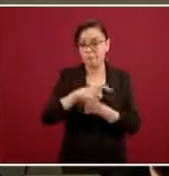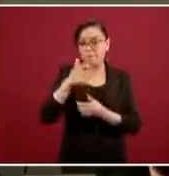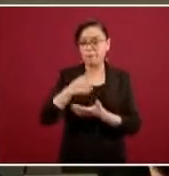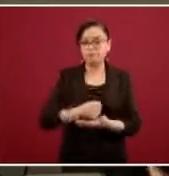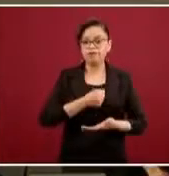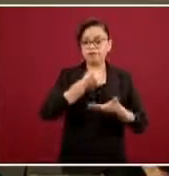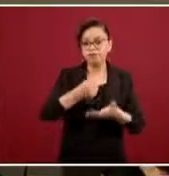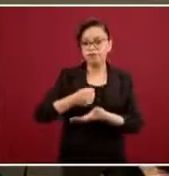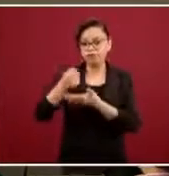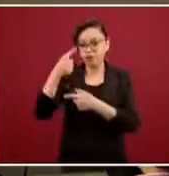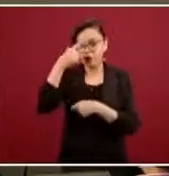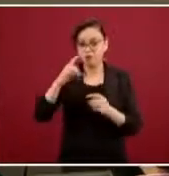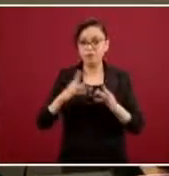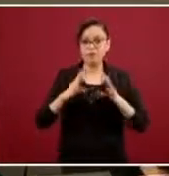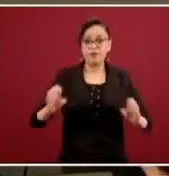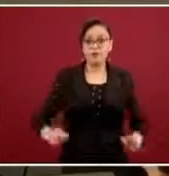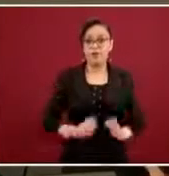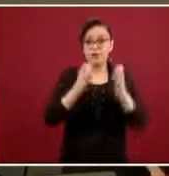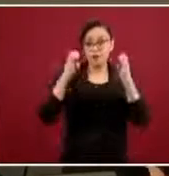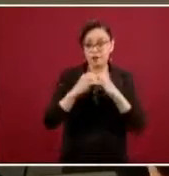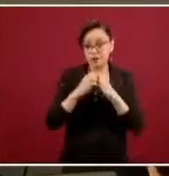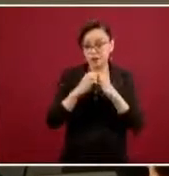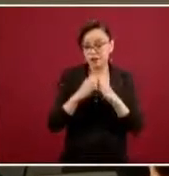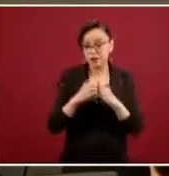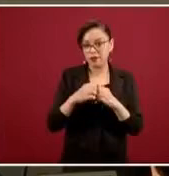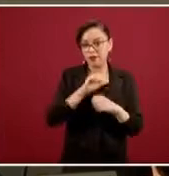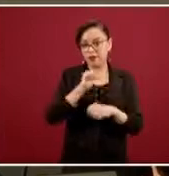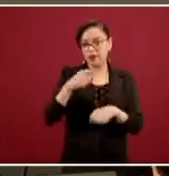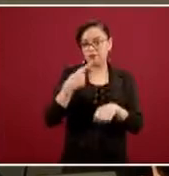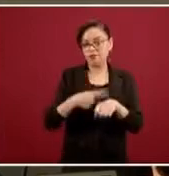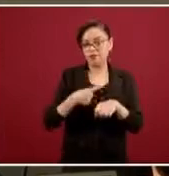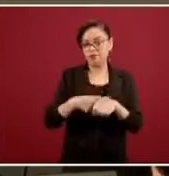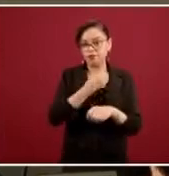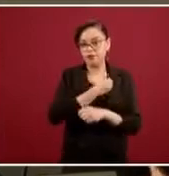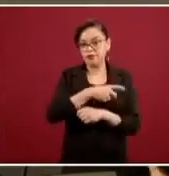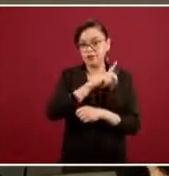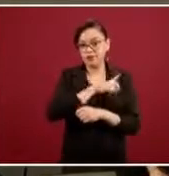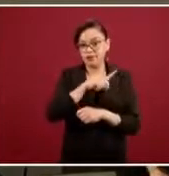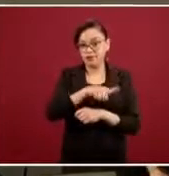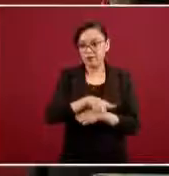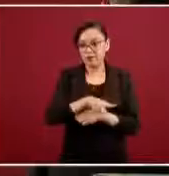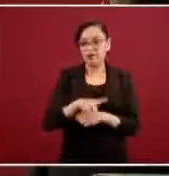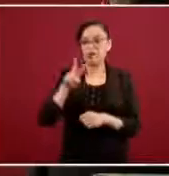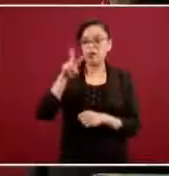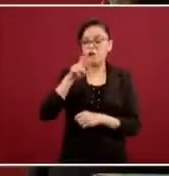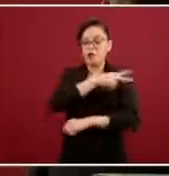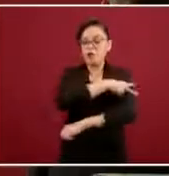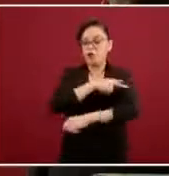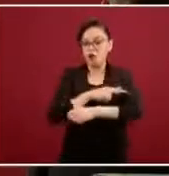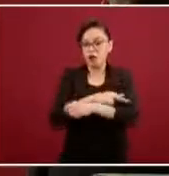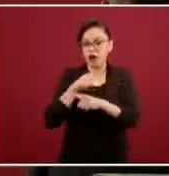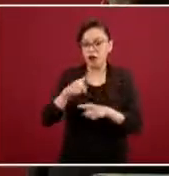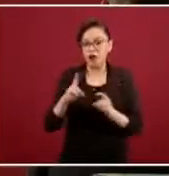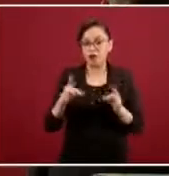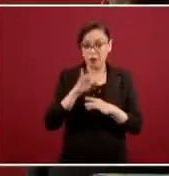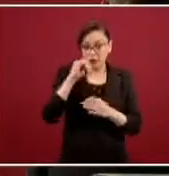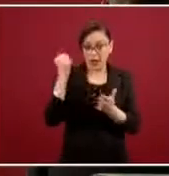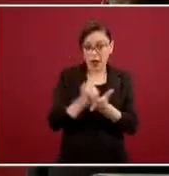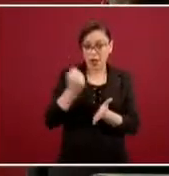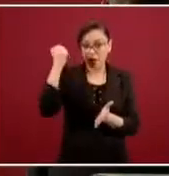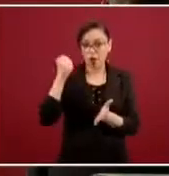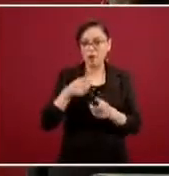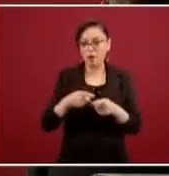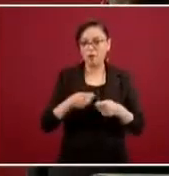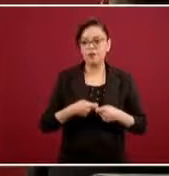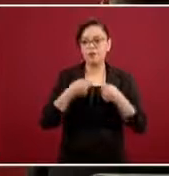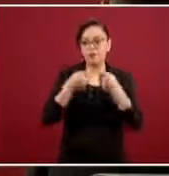se presentará a la consideración de los señores y señoras vocales en el evento de ser aprobado y se publicará en el Diario Oficial de